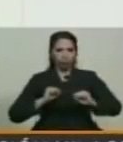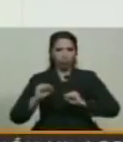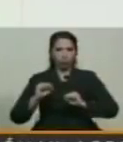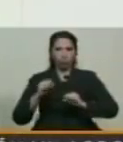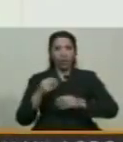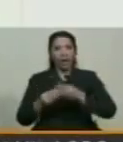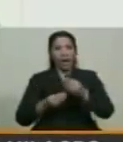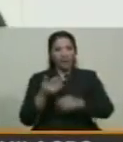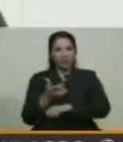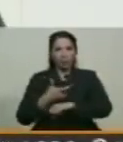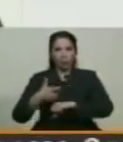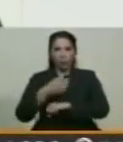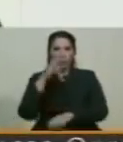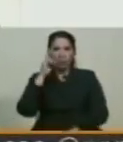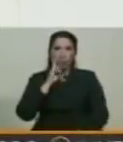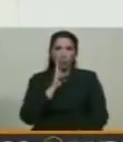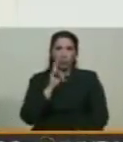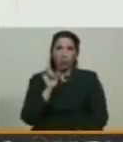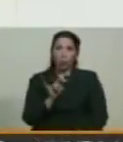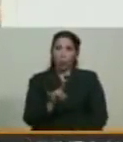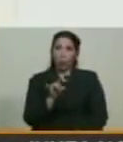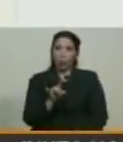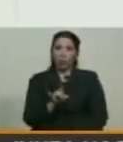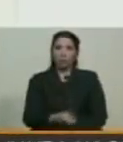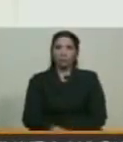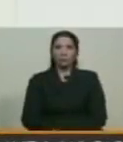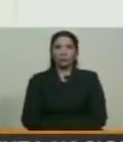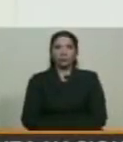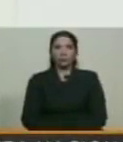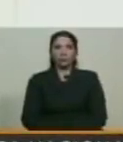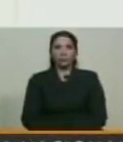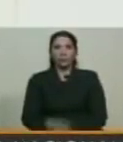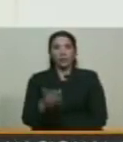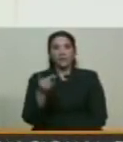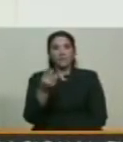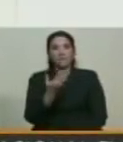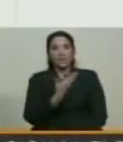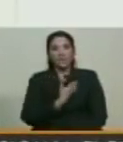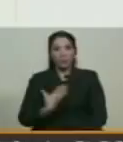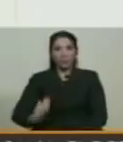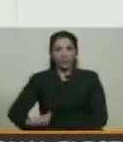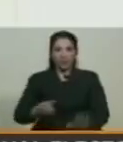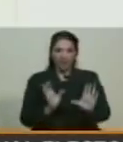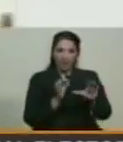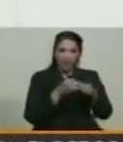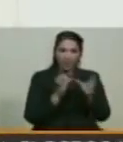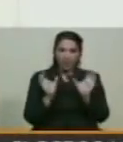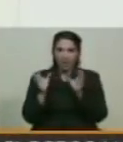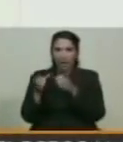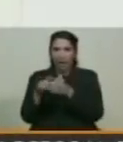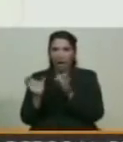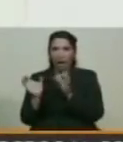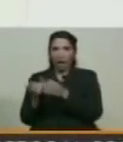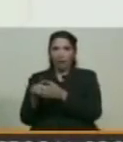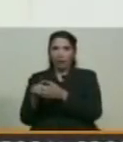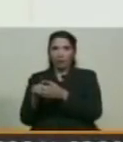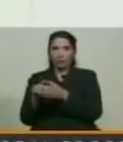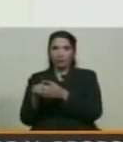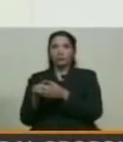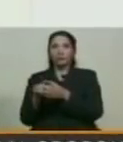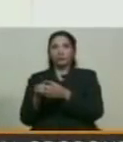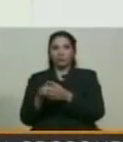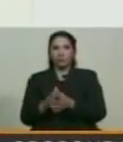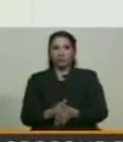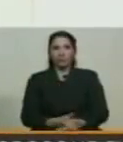gobierno bolivariano, los días lunes, todos los vicepresidentes de áreas reciben de sus ministros